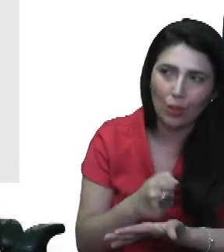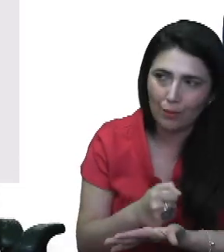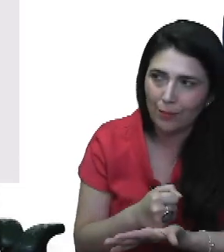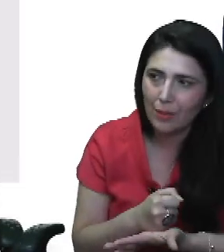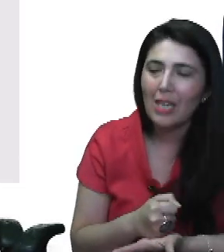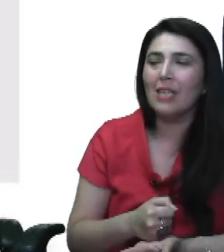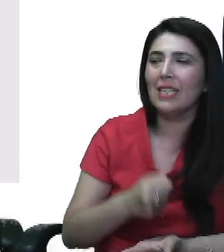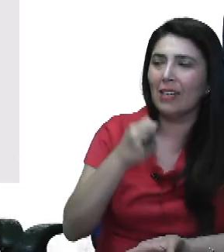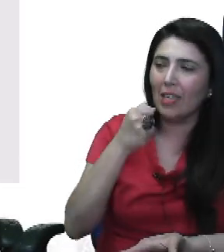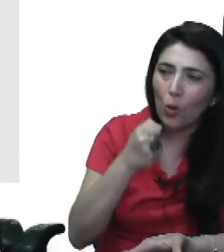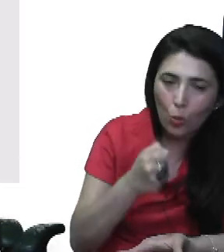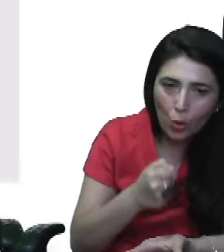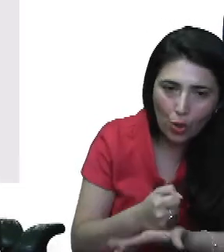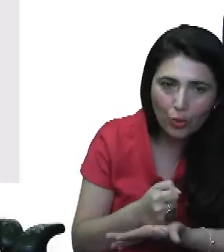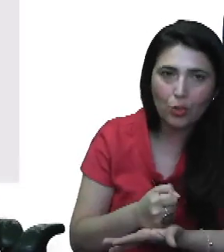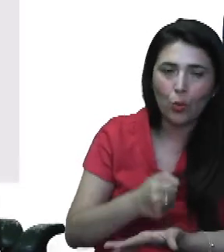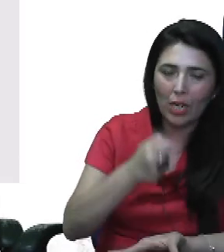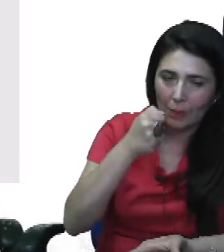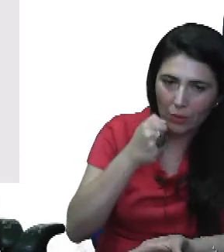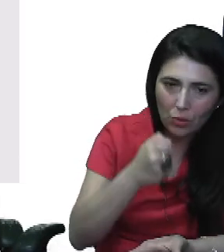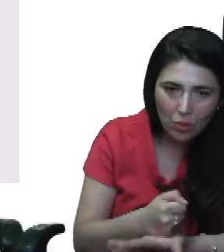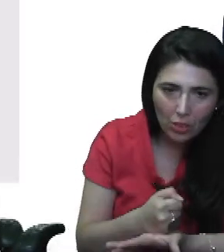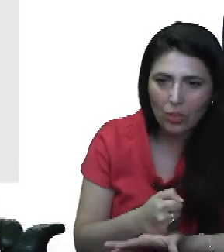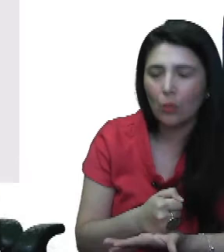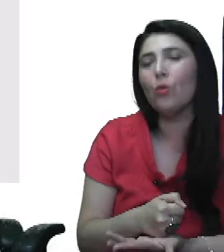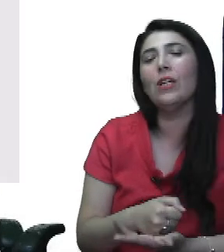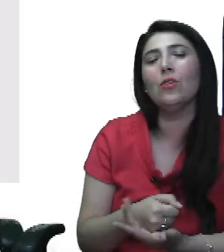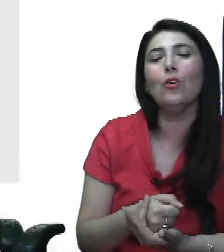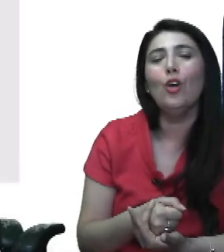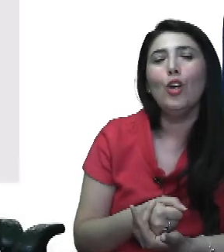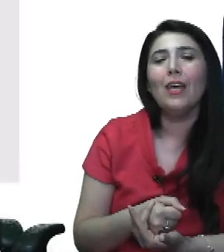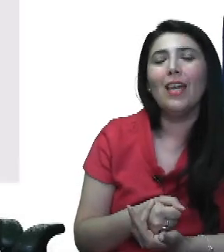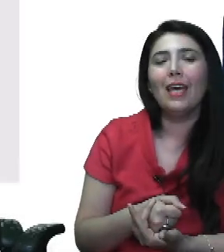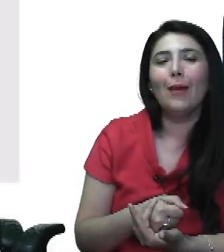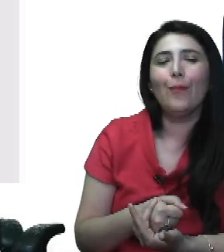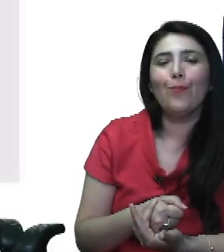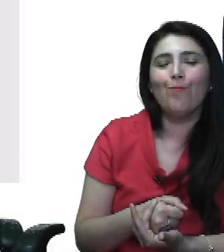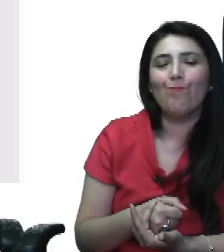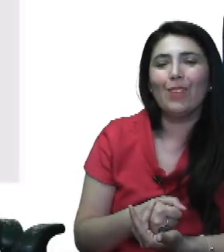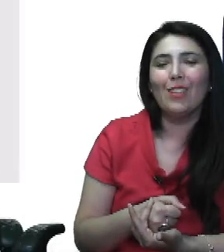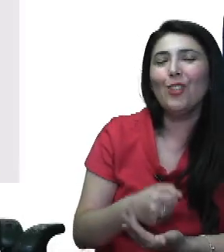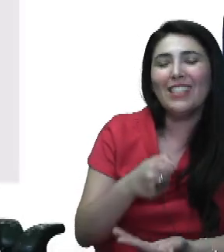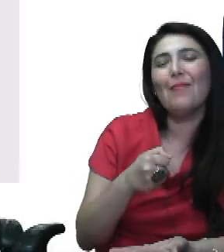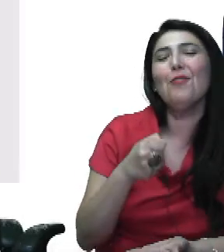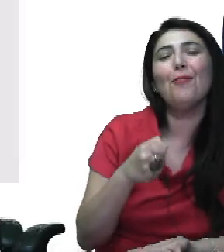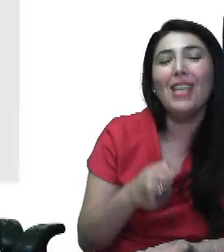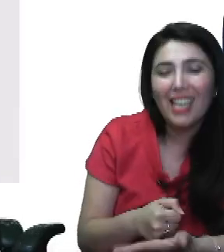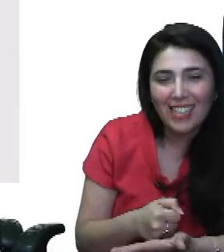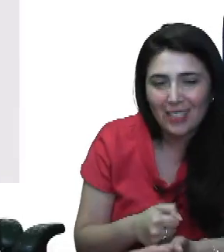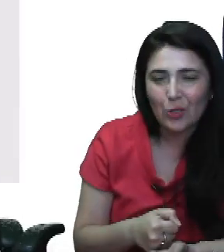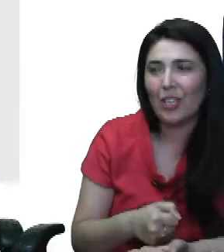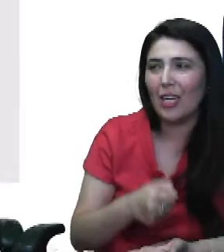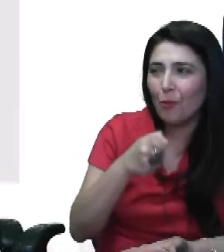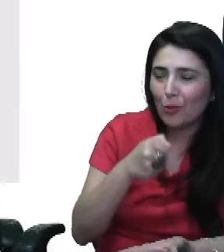información, el saber qué ocurrió, ¿cierto?, cuál es la dimensión de esto que está ocurriendo, ¿Dónde está mi